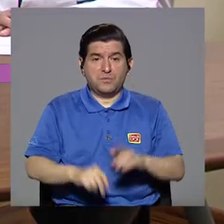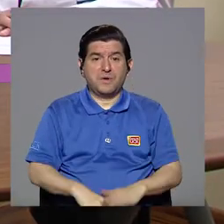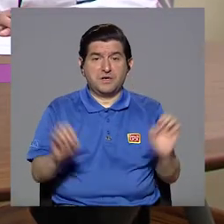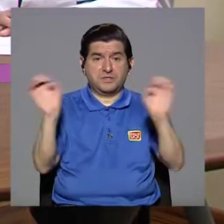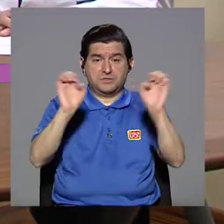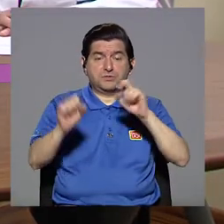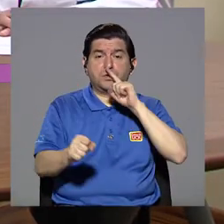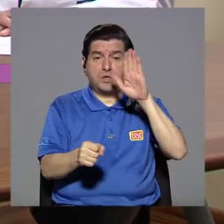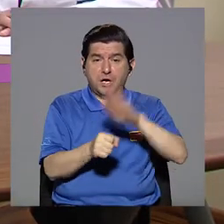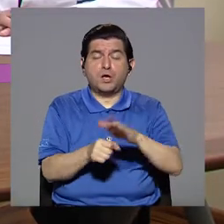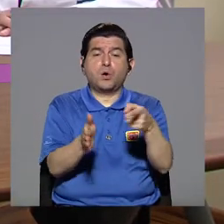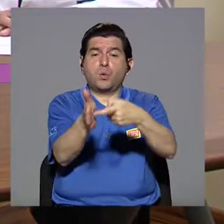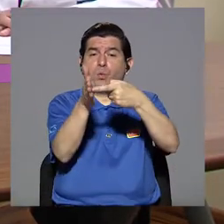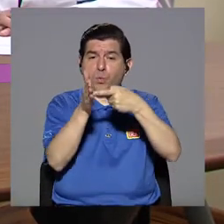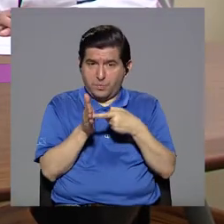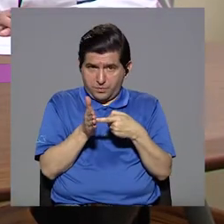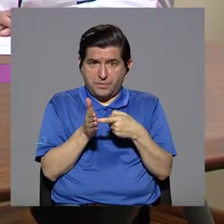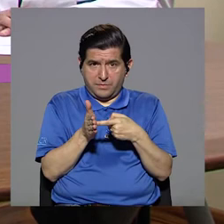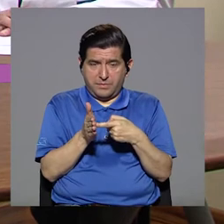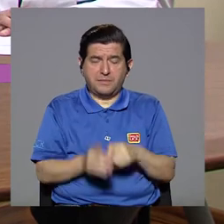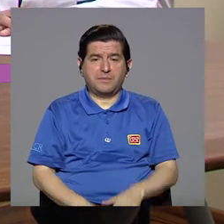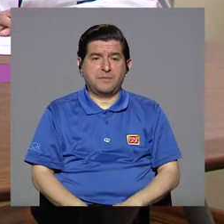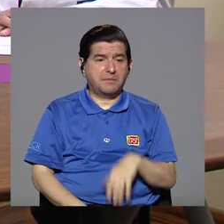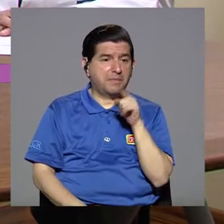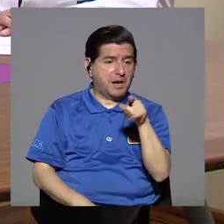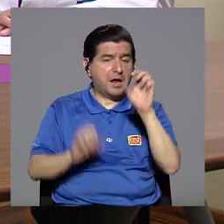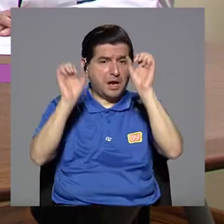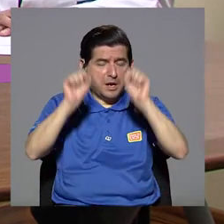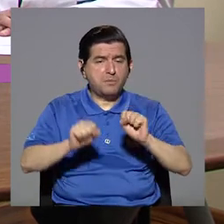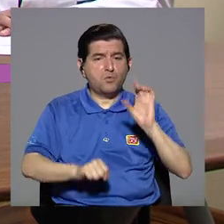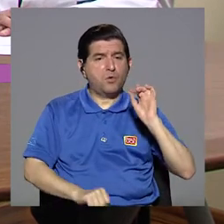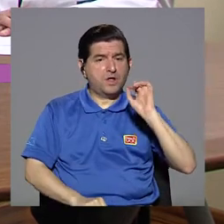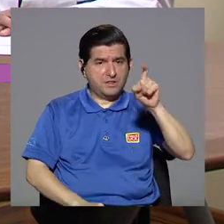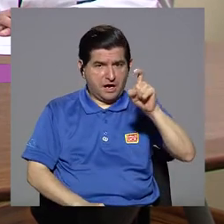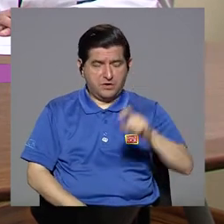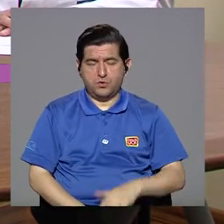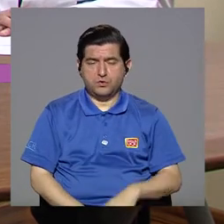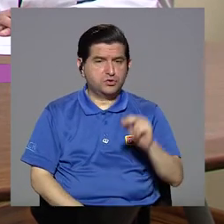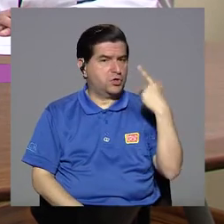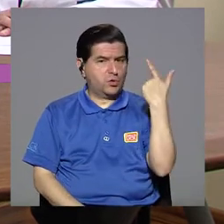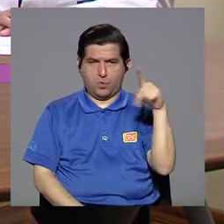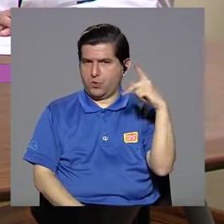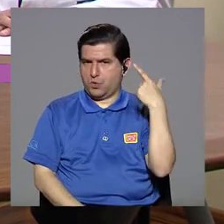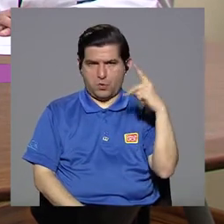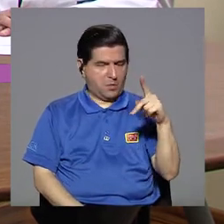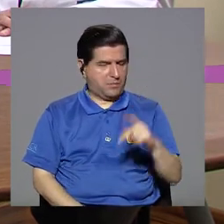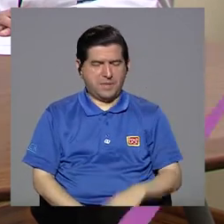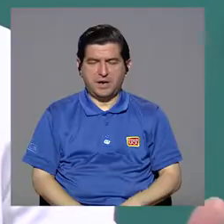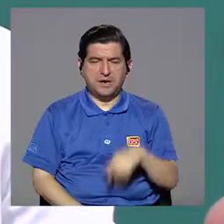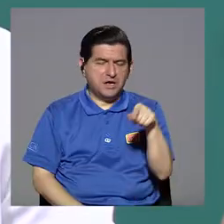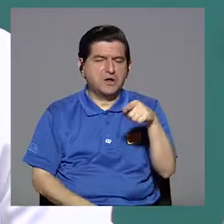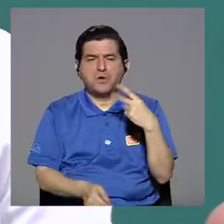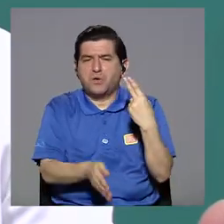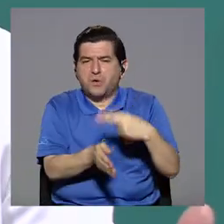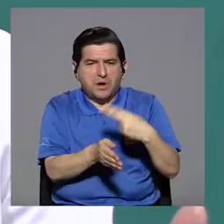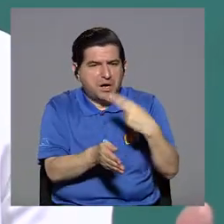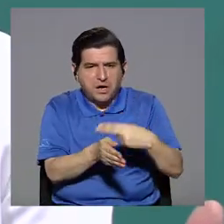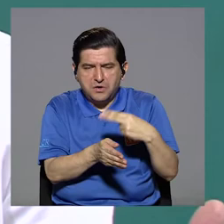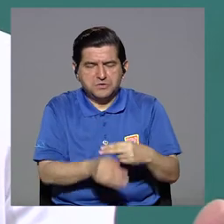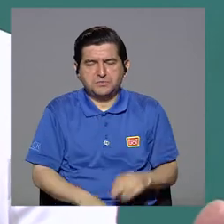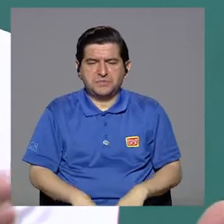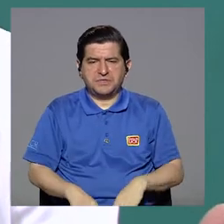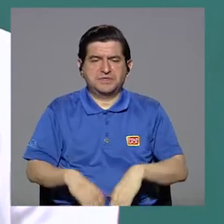si el paciente ha visto de emergencia que cumple con los requisitos para hacer su diagnóstico que no ponga en riesgo que no tiene estar